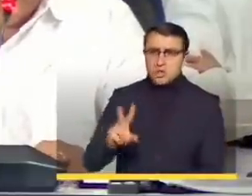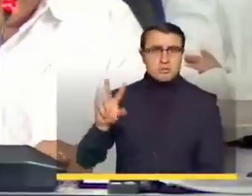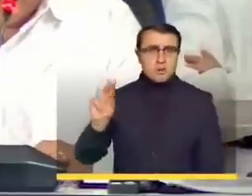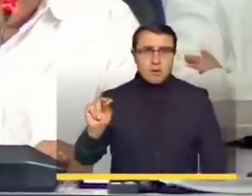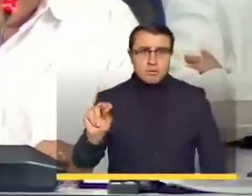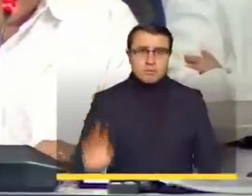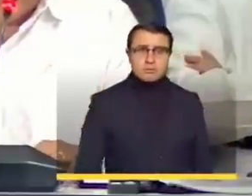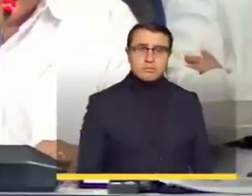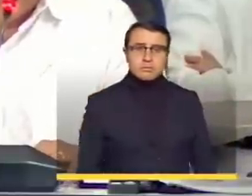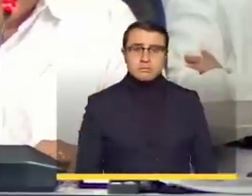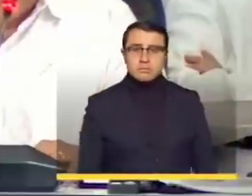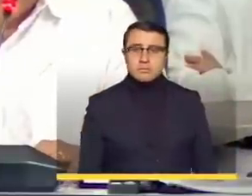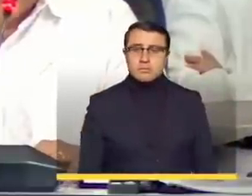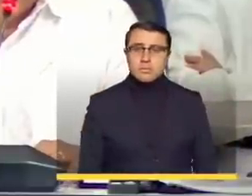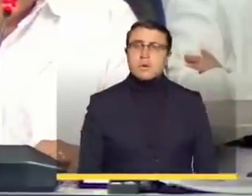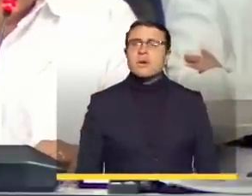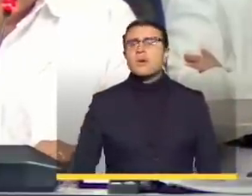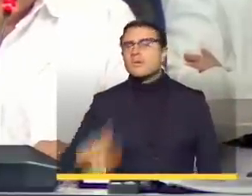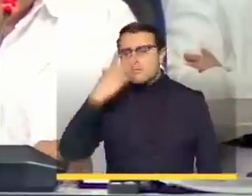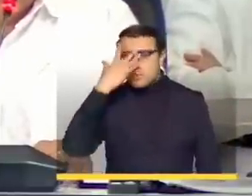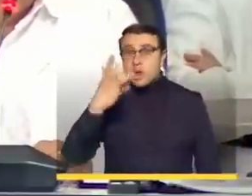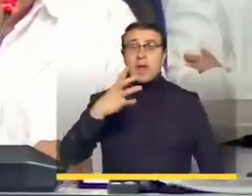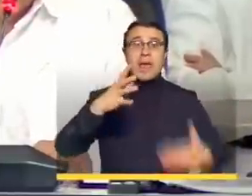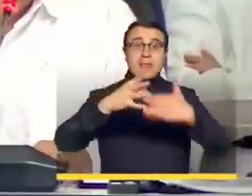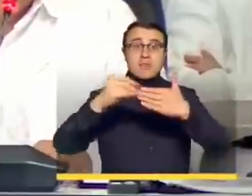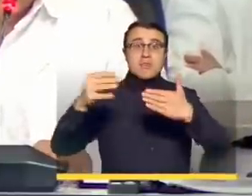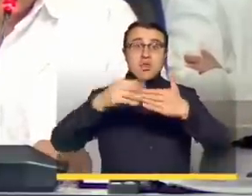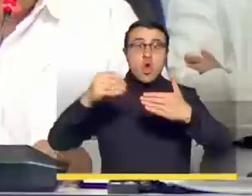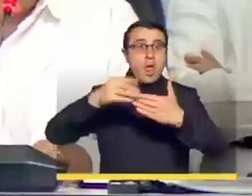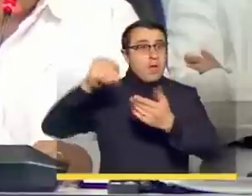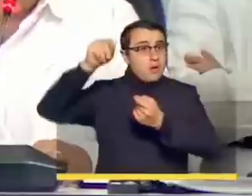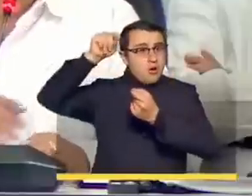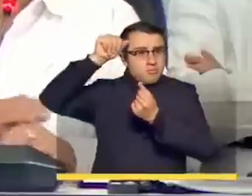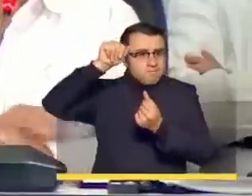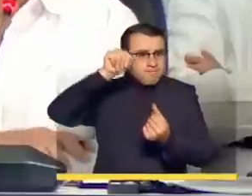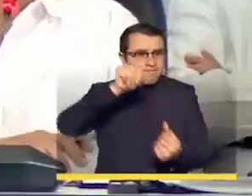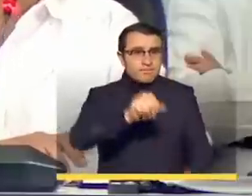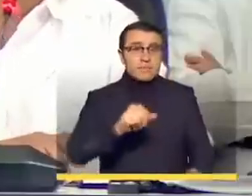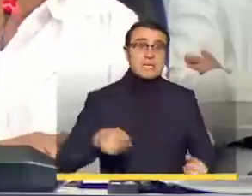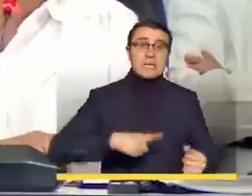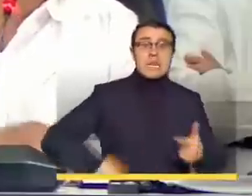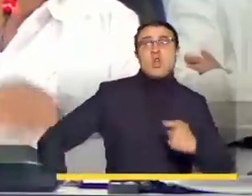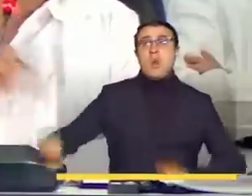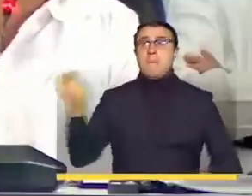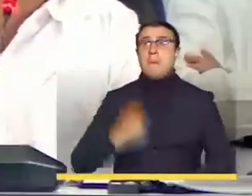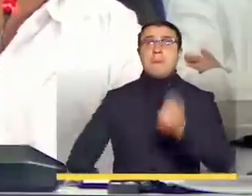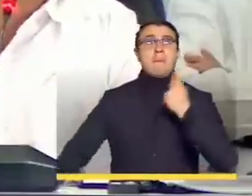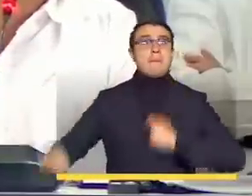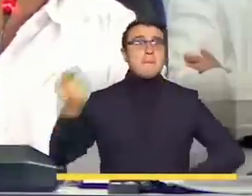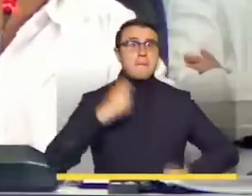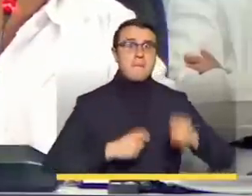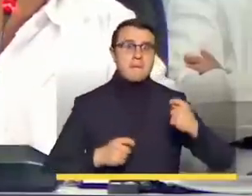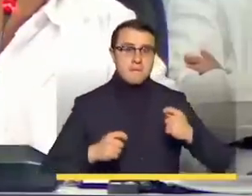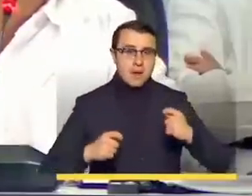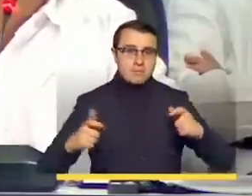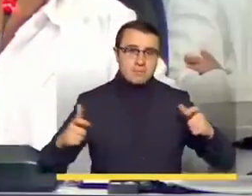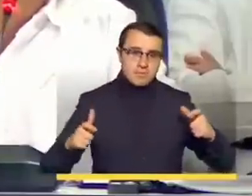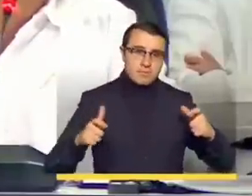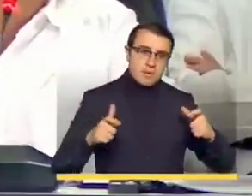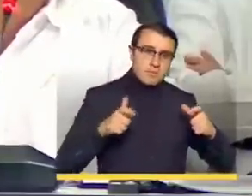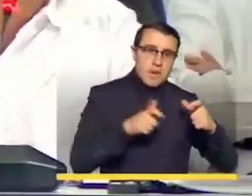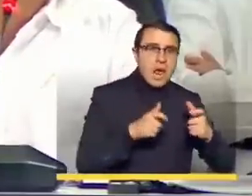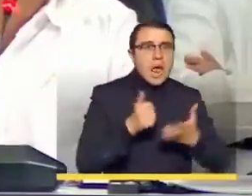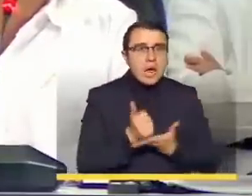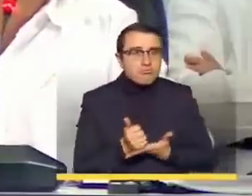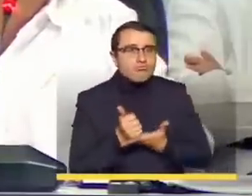porque cada dólar que se invierte en recortar la demanda ayuda a la